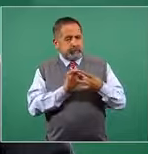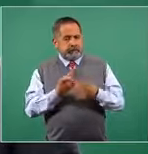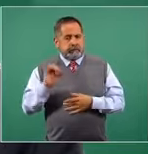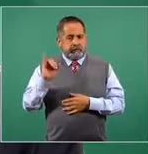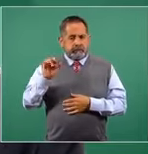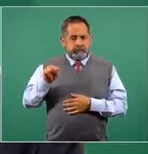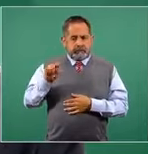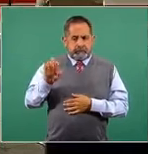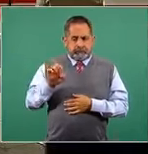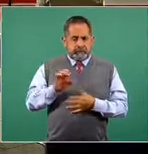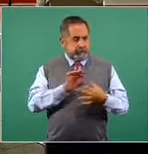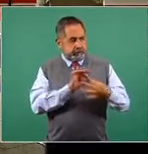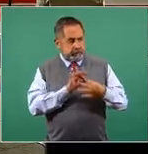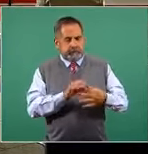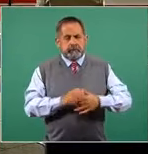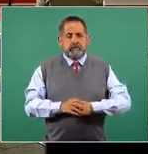INE.